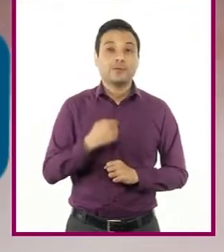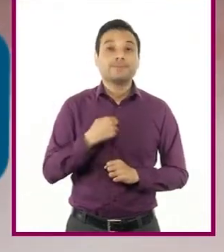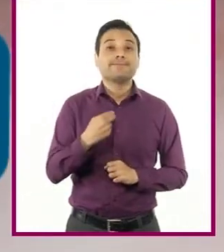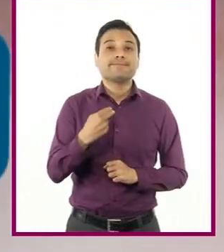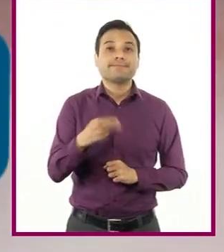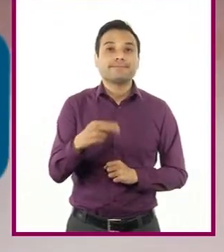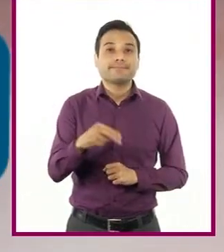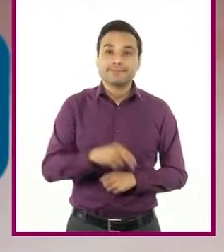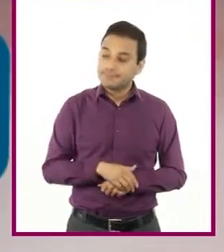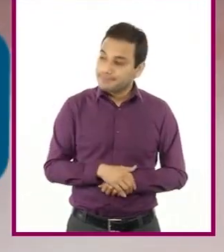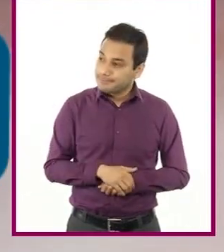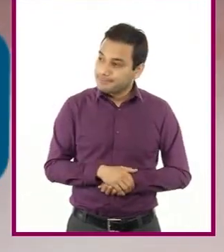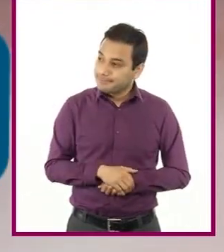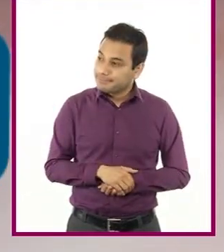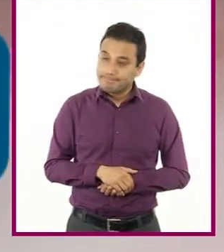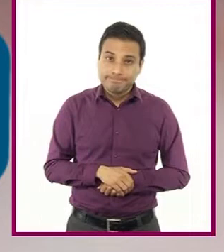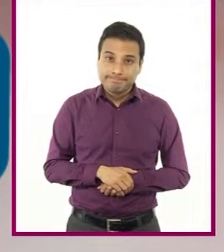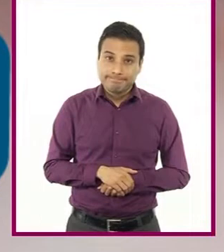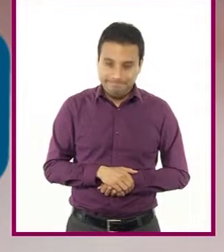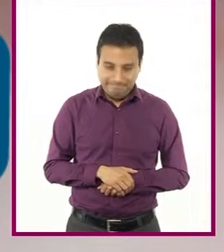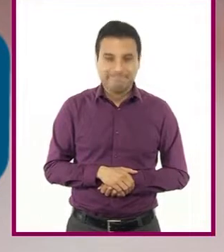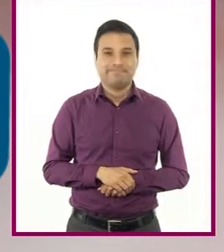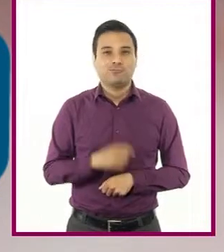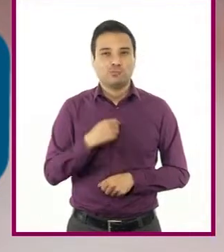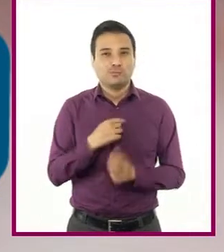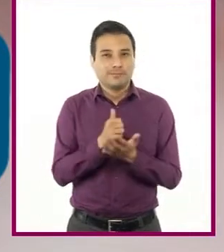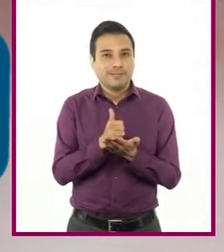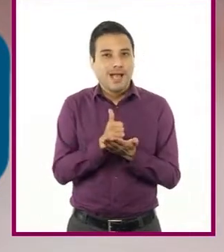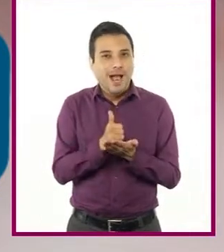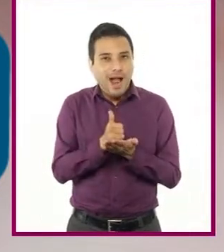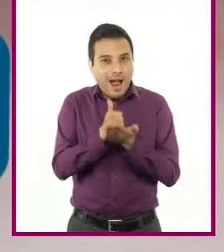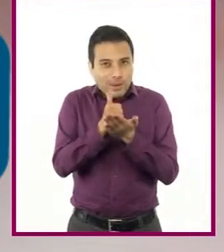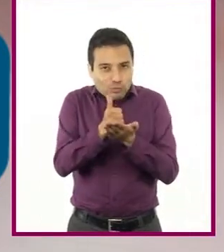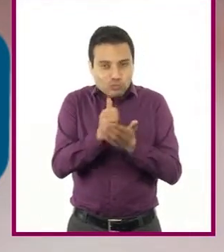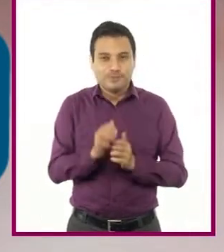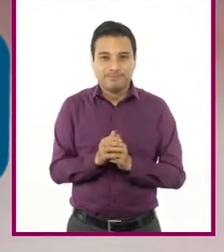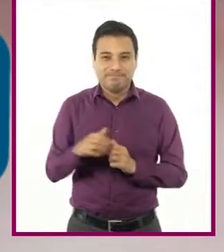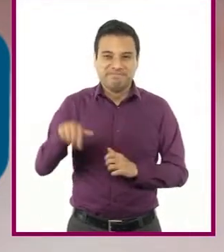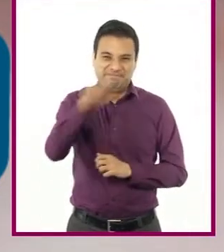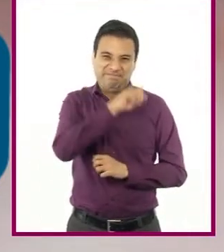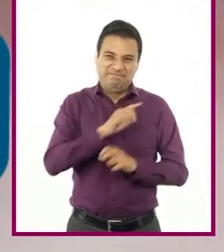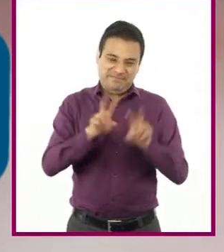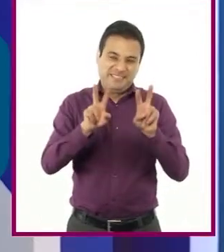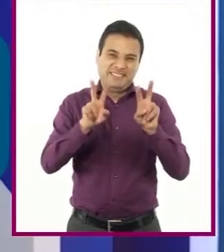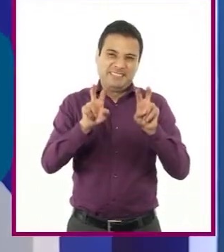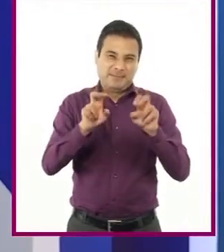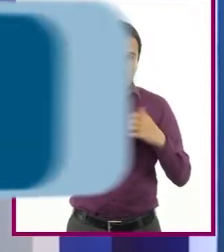maestro Alberto Valentín Carrillo Álvarez y les ayudaré a comprender el tema de esta sesión.